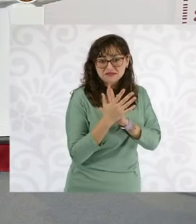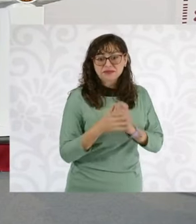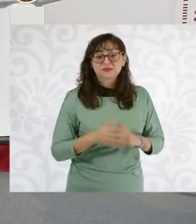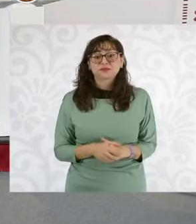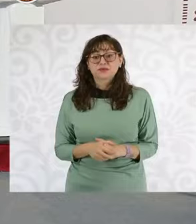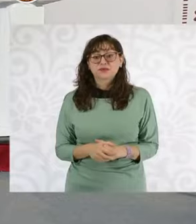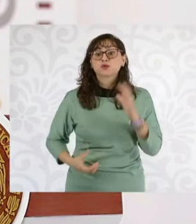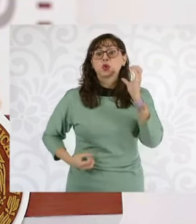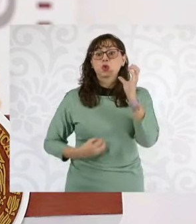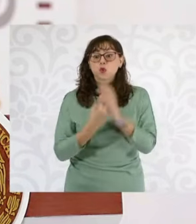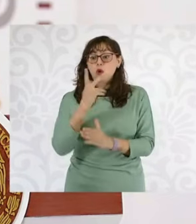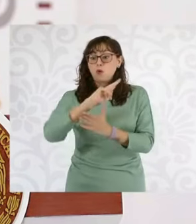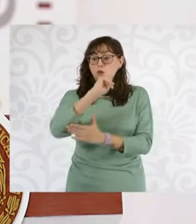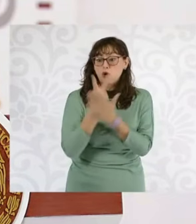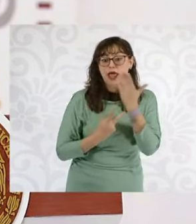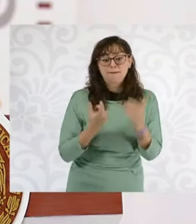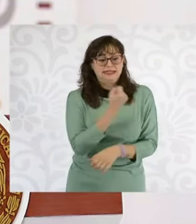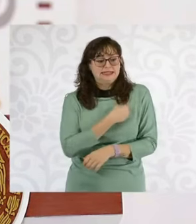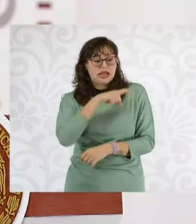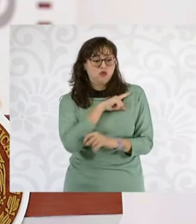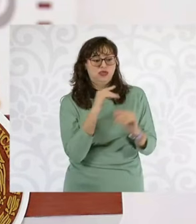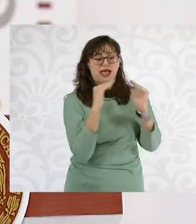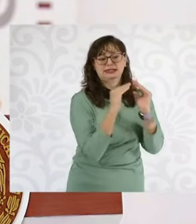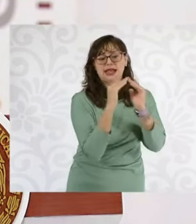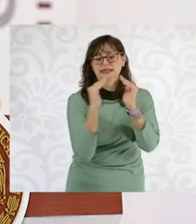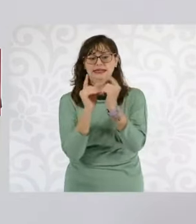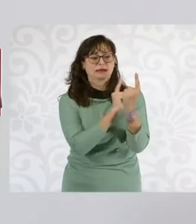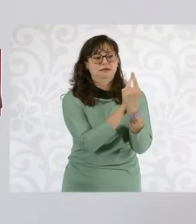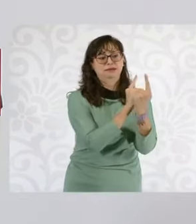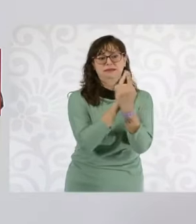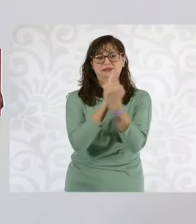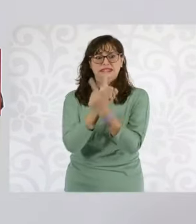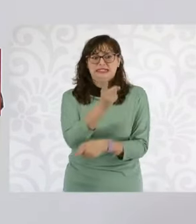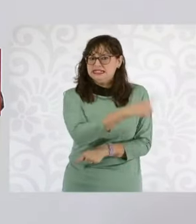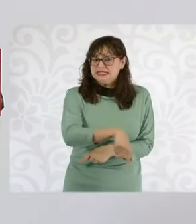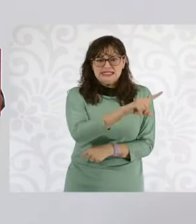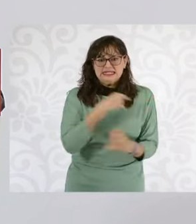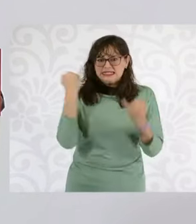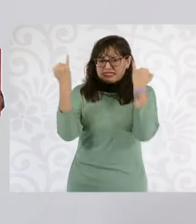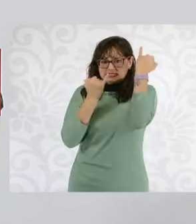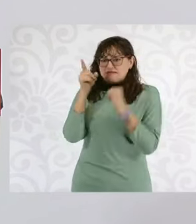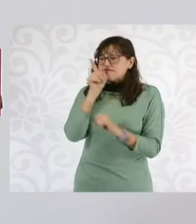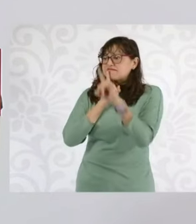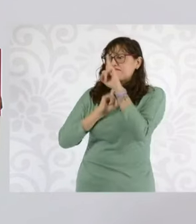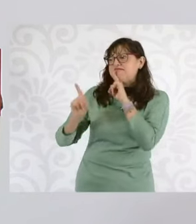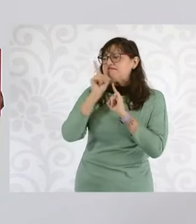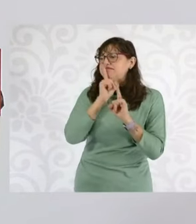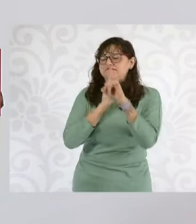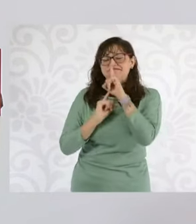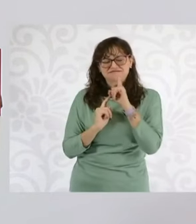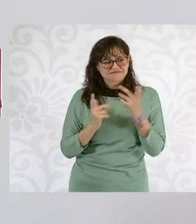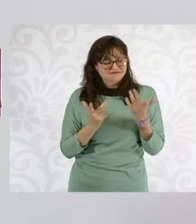salud casa por casa también ha sido víctima de mentiras y difamación. ¿Quién o quiénes se oponen a